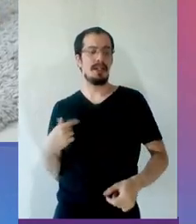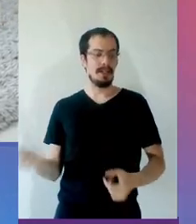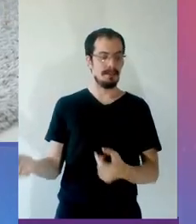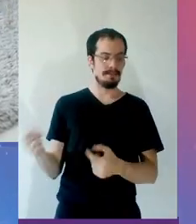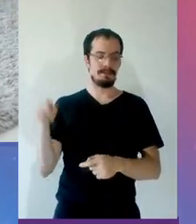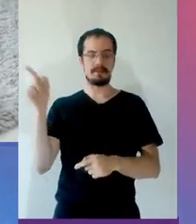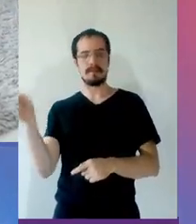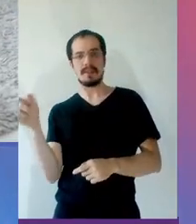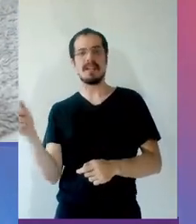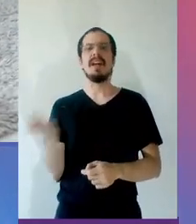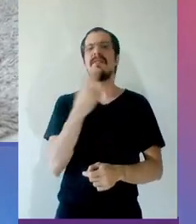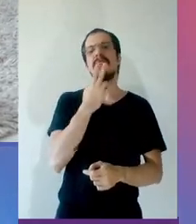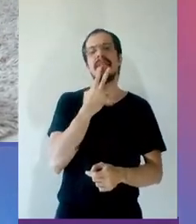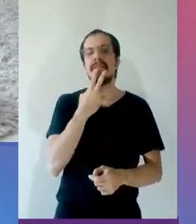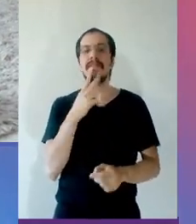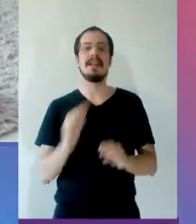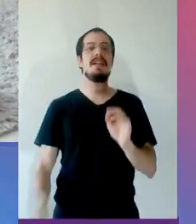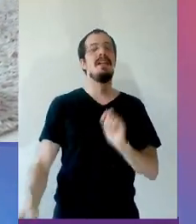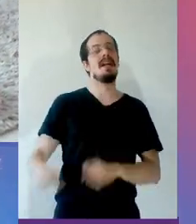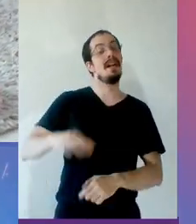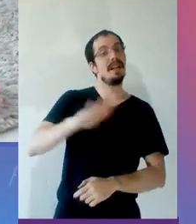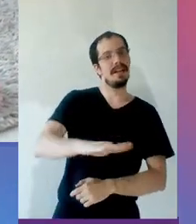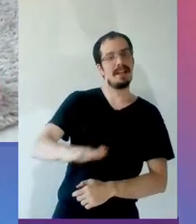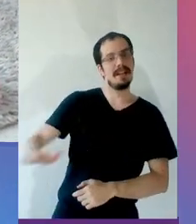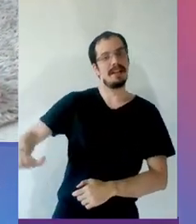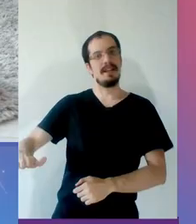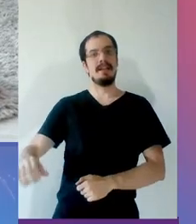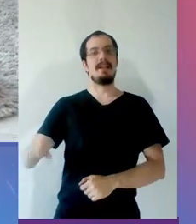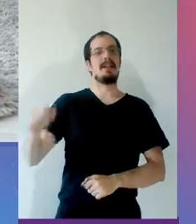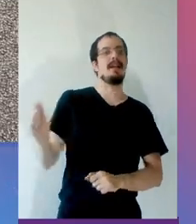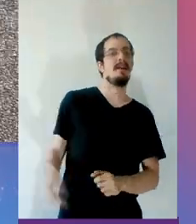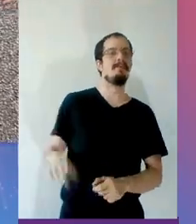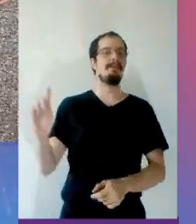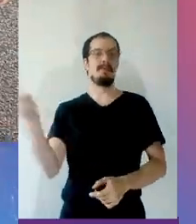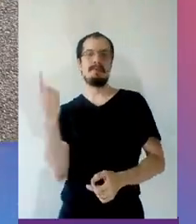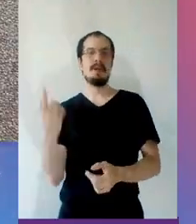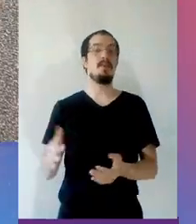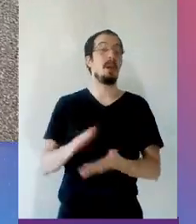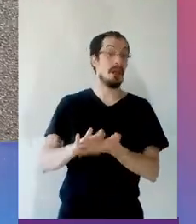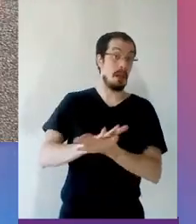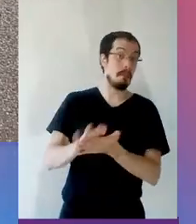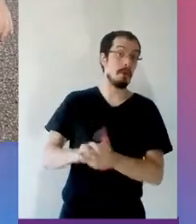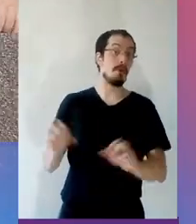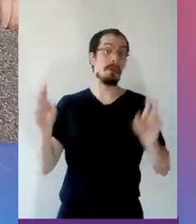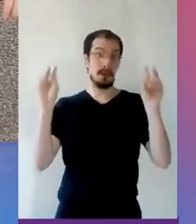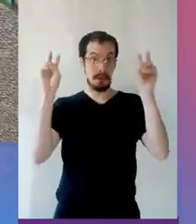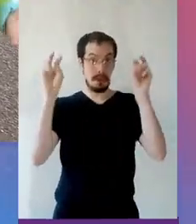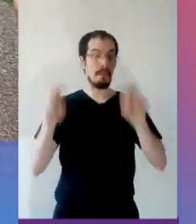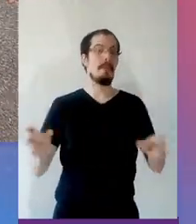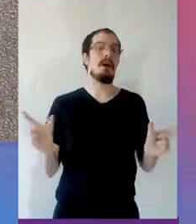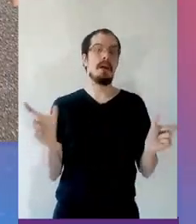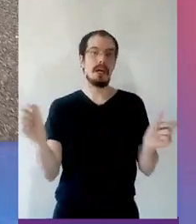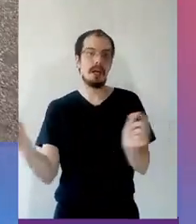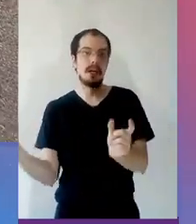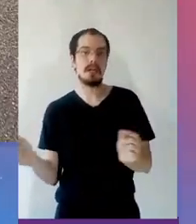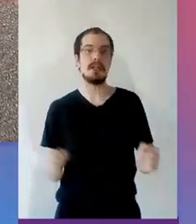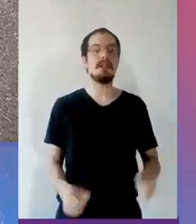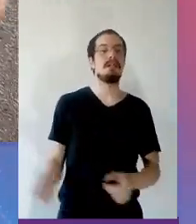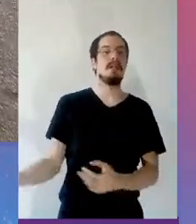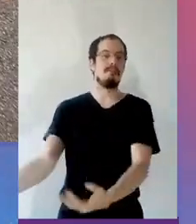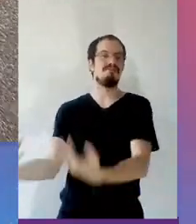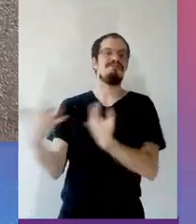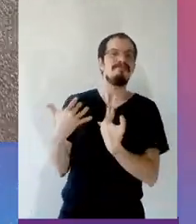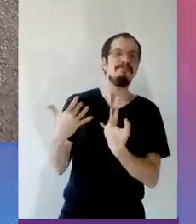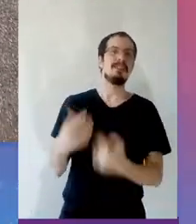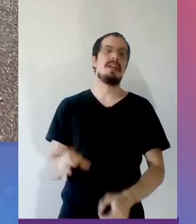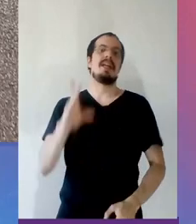vivieron en su infancia temprana, van a tener en términos de cáncer, de enfermedades crónicas no transmisibles, como la hipertensión, la diabetes,